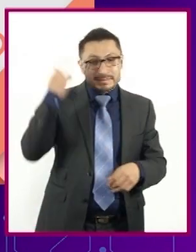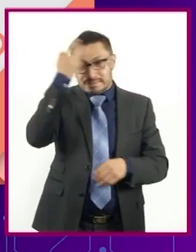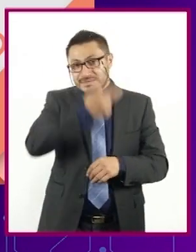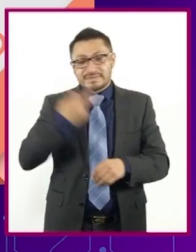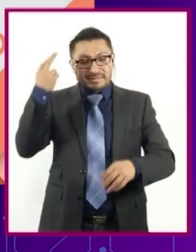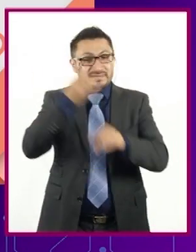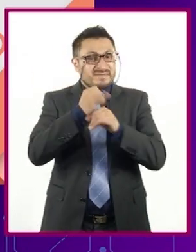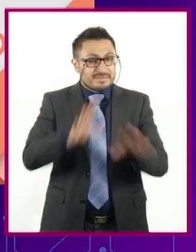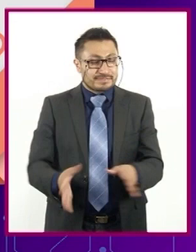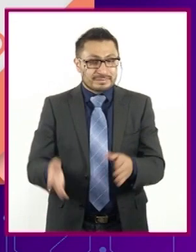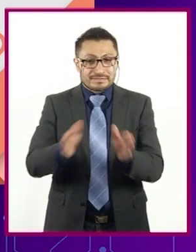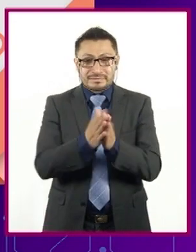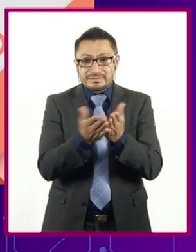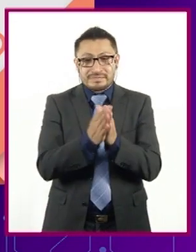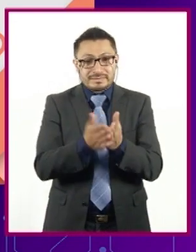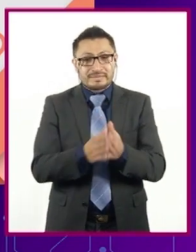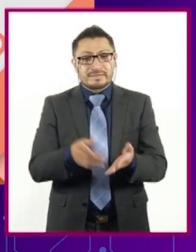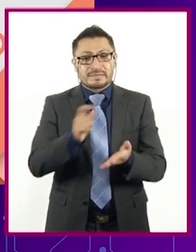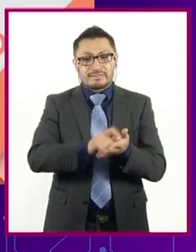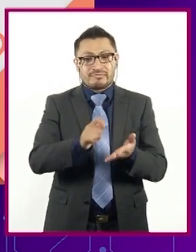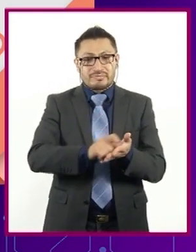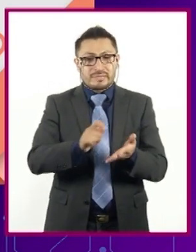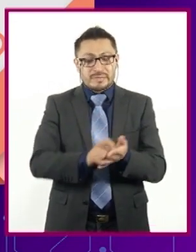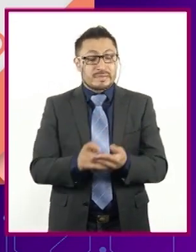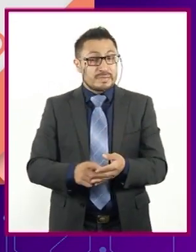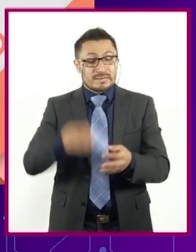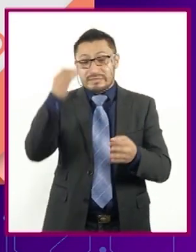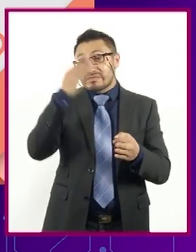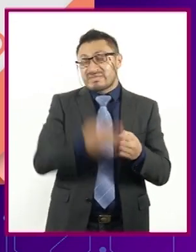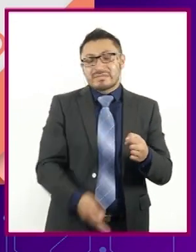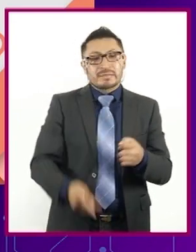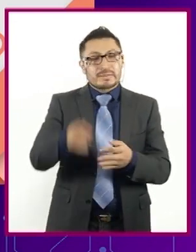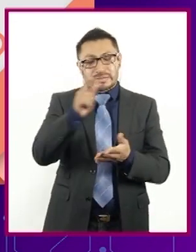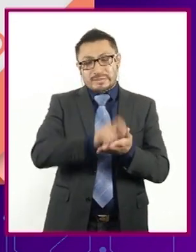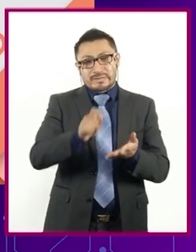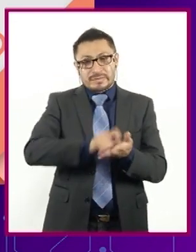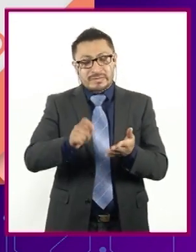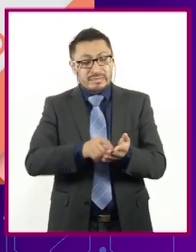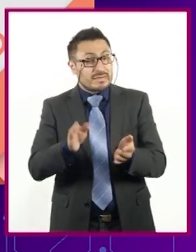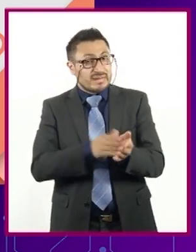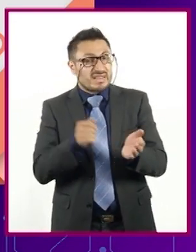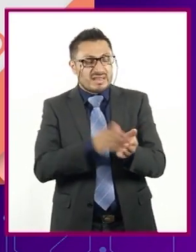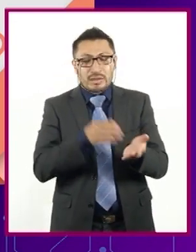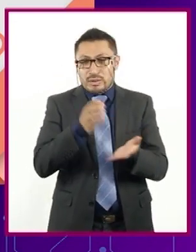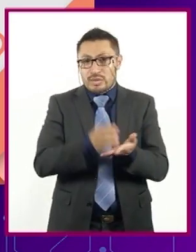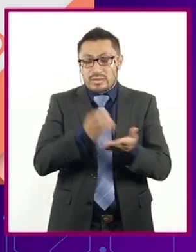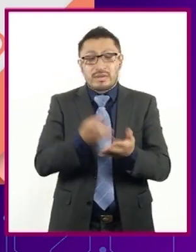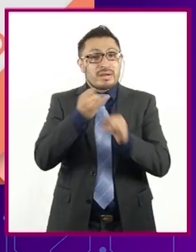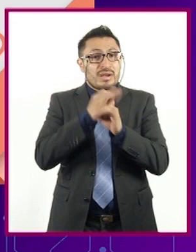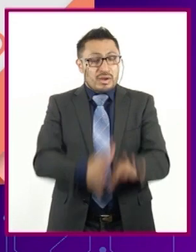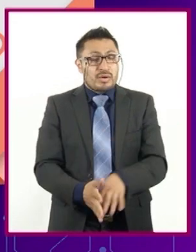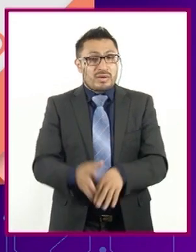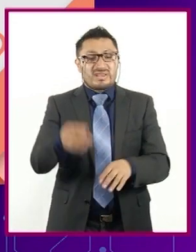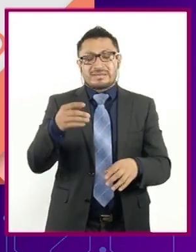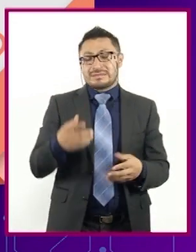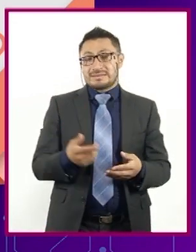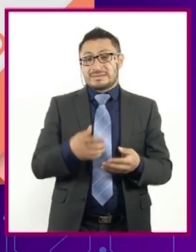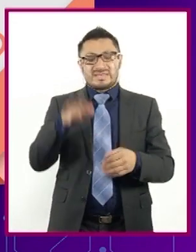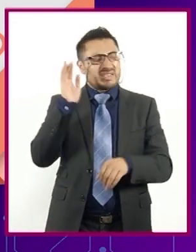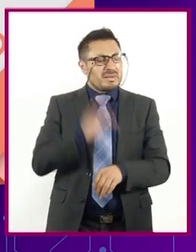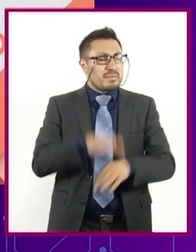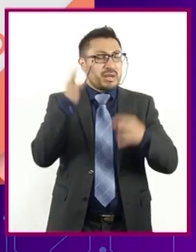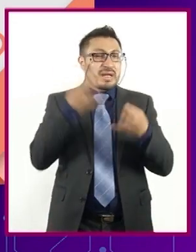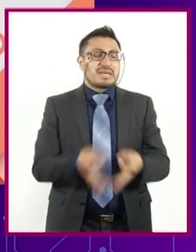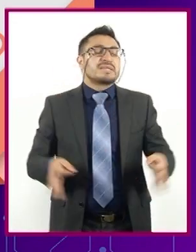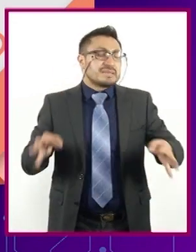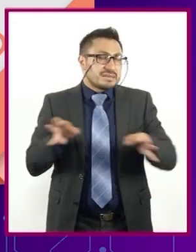información en su libro de texto. Al final, escribió en hojas de su cuaderno la información que consideró la más